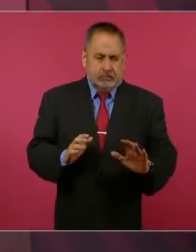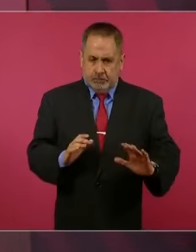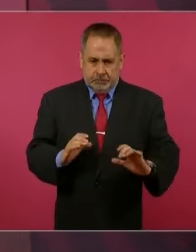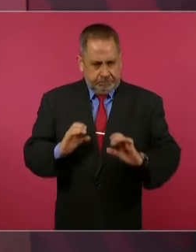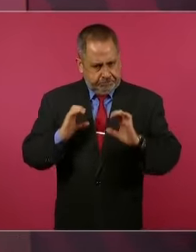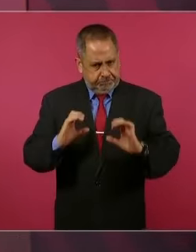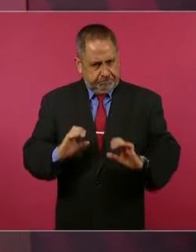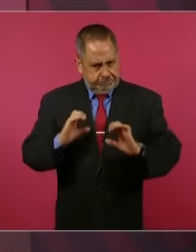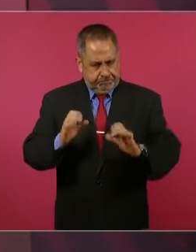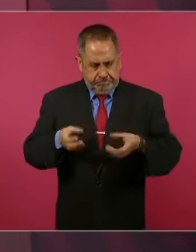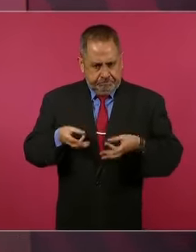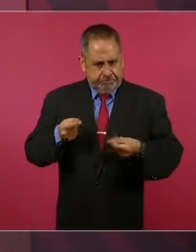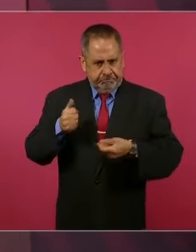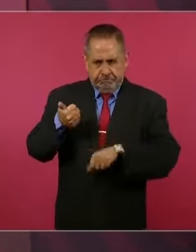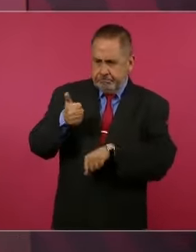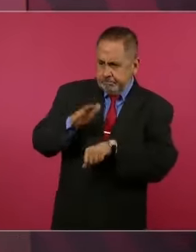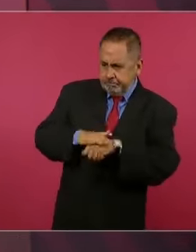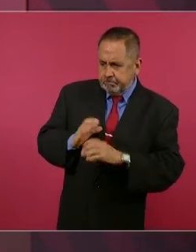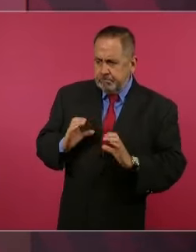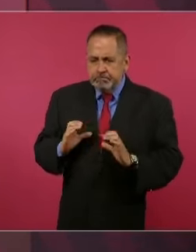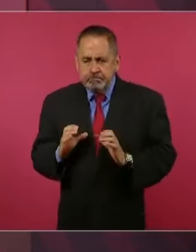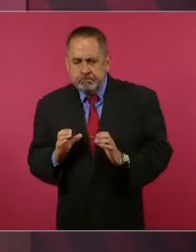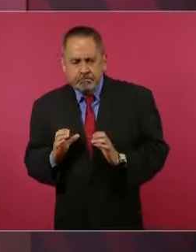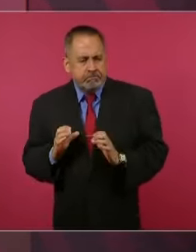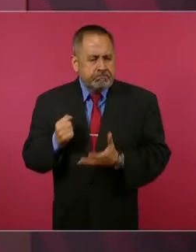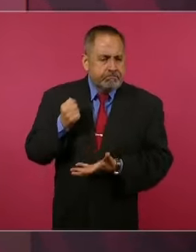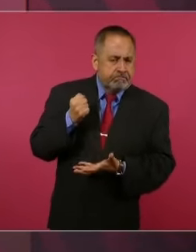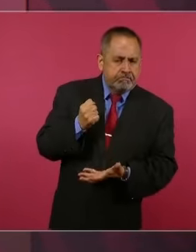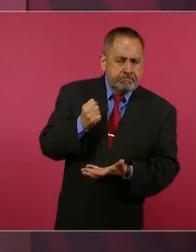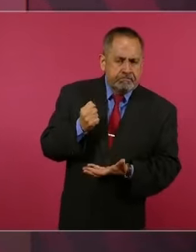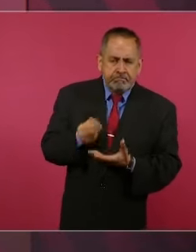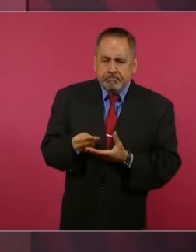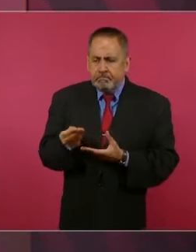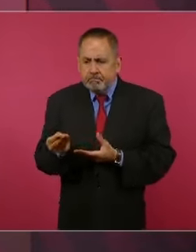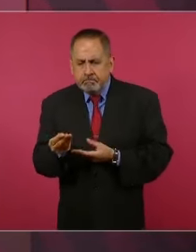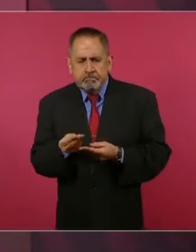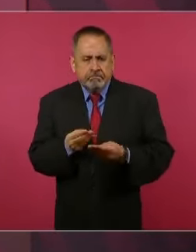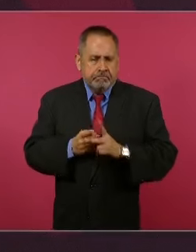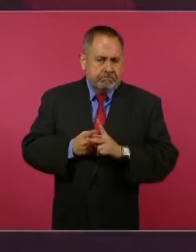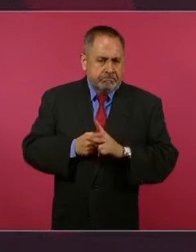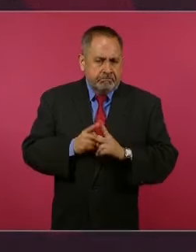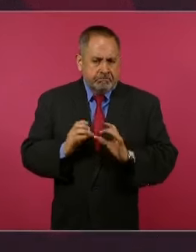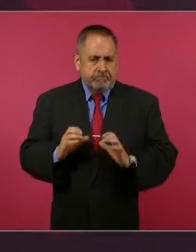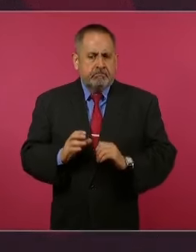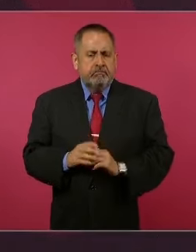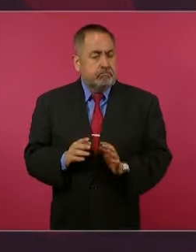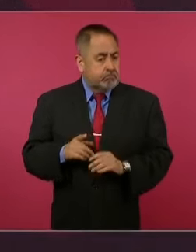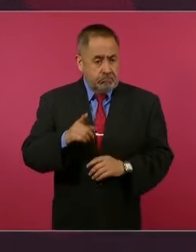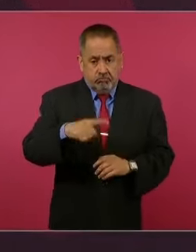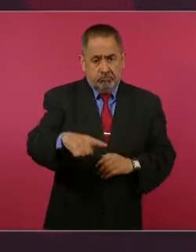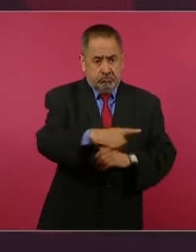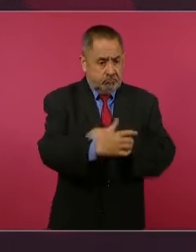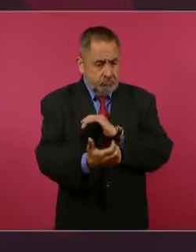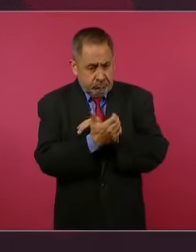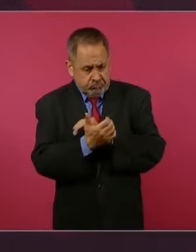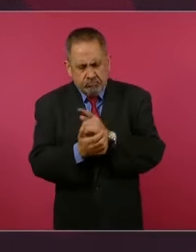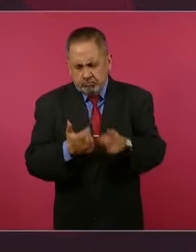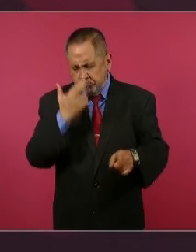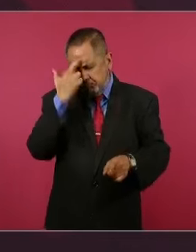cuidar este el presupuesto Pero todas sus demandas